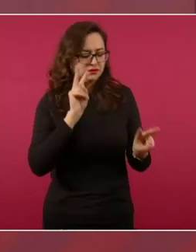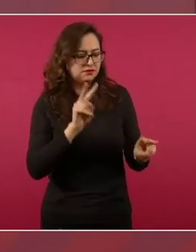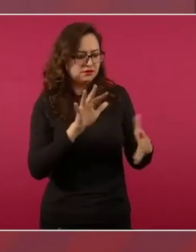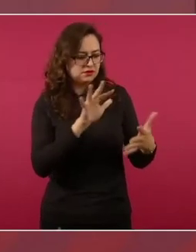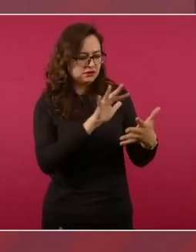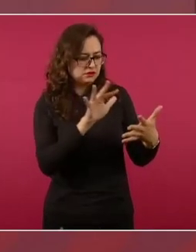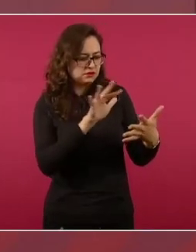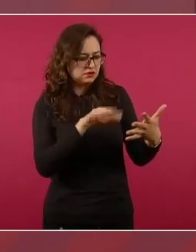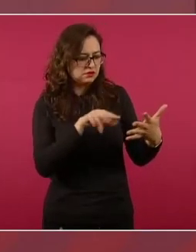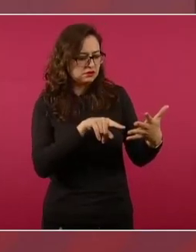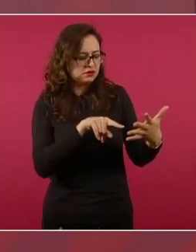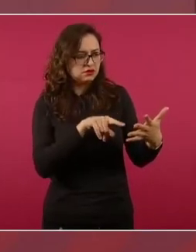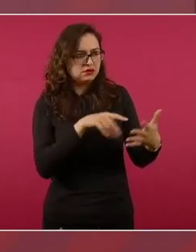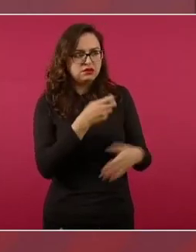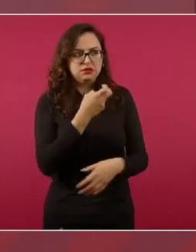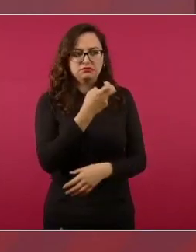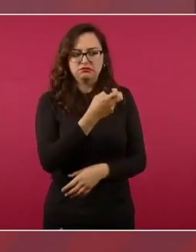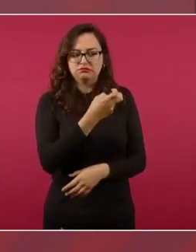es respetuoso